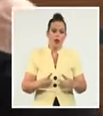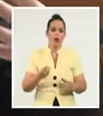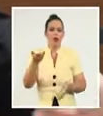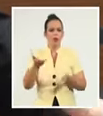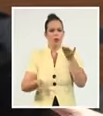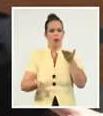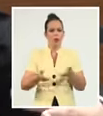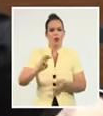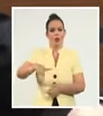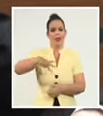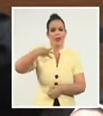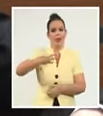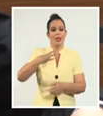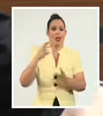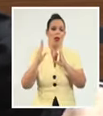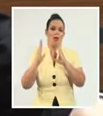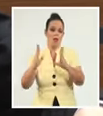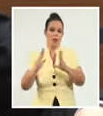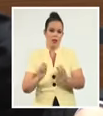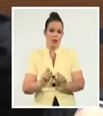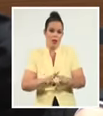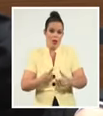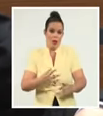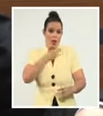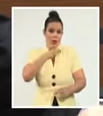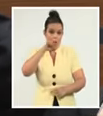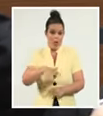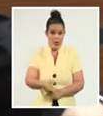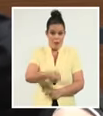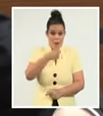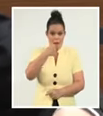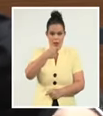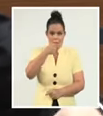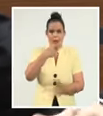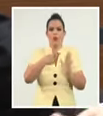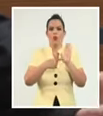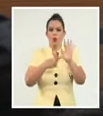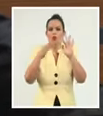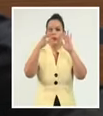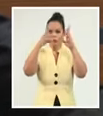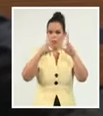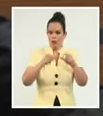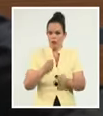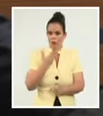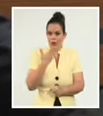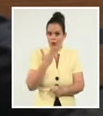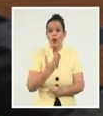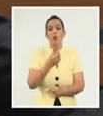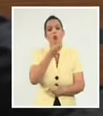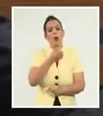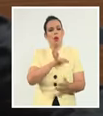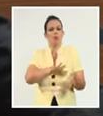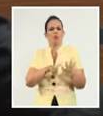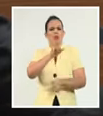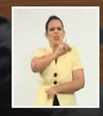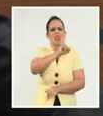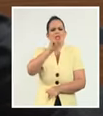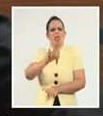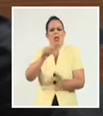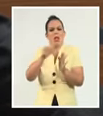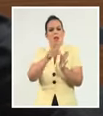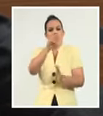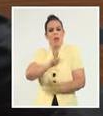Y si esto se convierte en un medicamento con este registro condicionado, estimamos que más de 66.000 pacientes